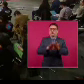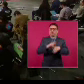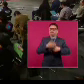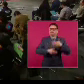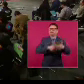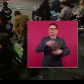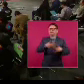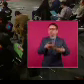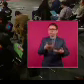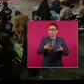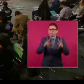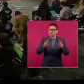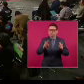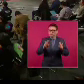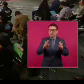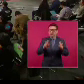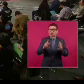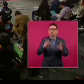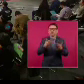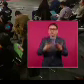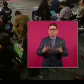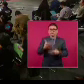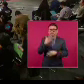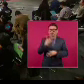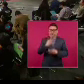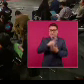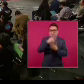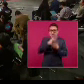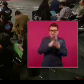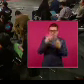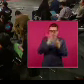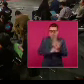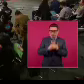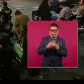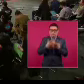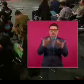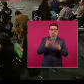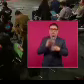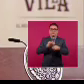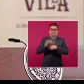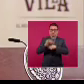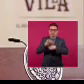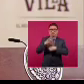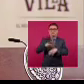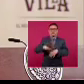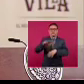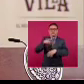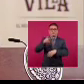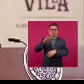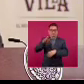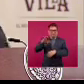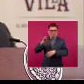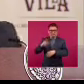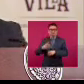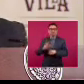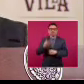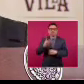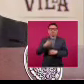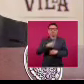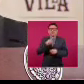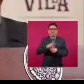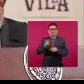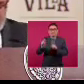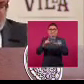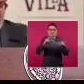tenemos en ahora ya 5 proyectos que estamos desarrollando en el estado de Quintana Roo, en la primera